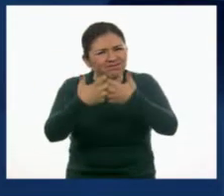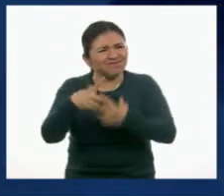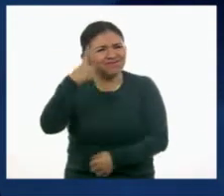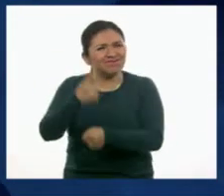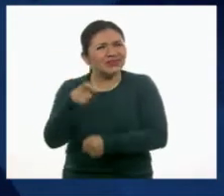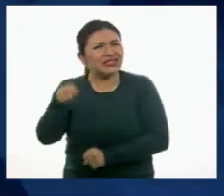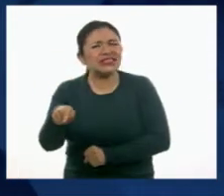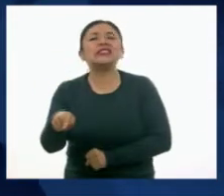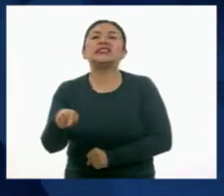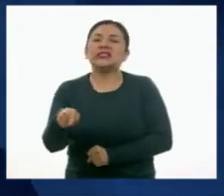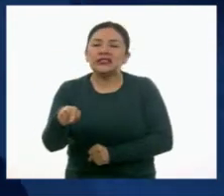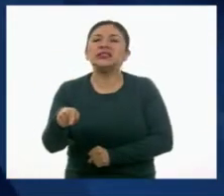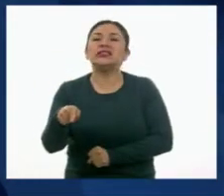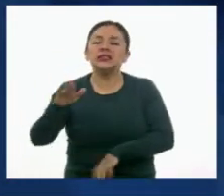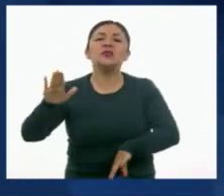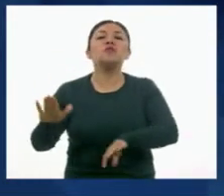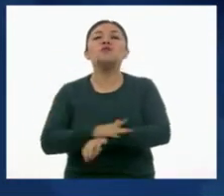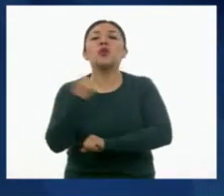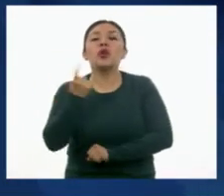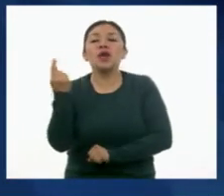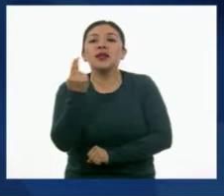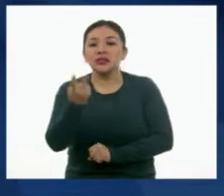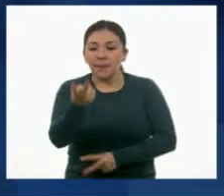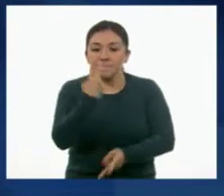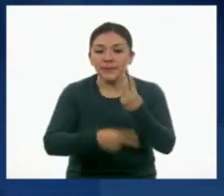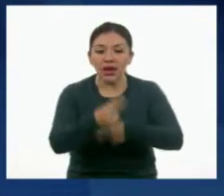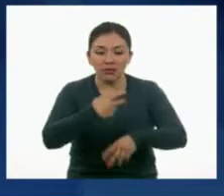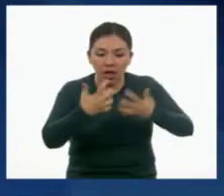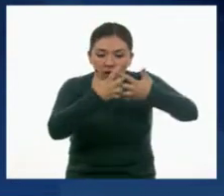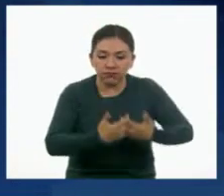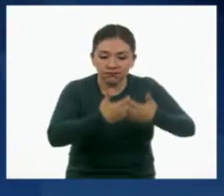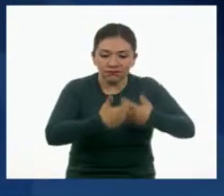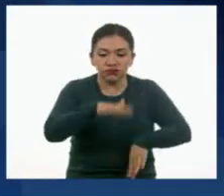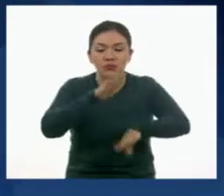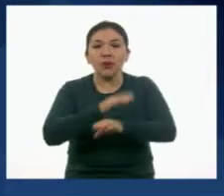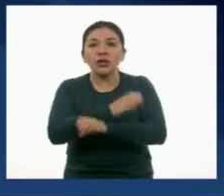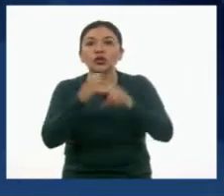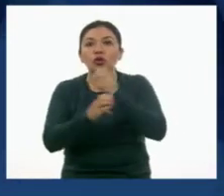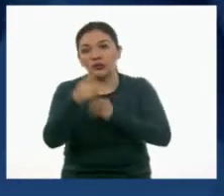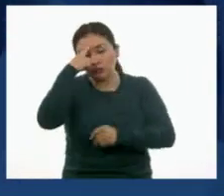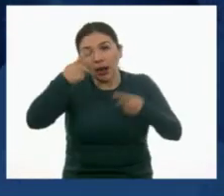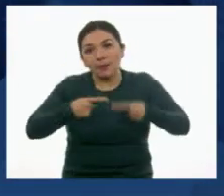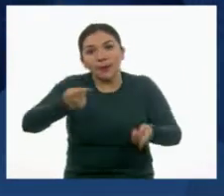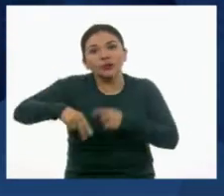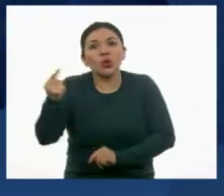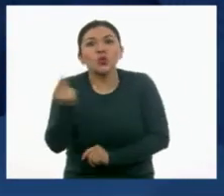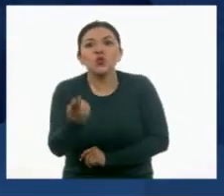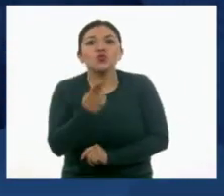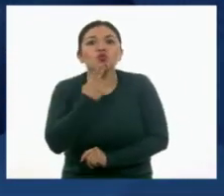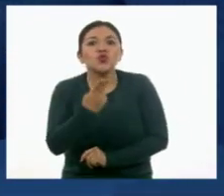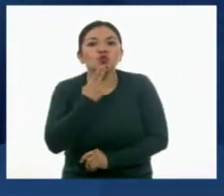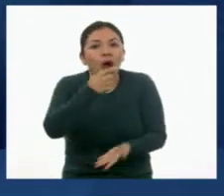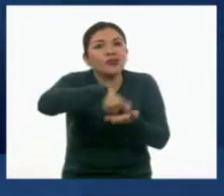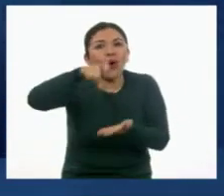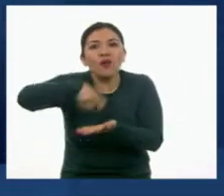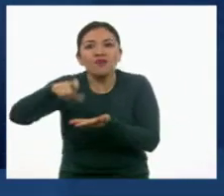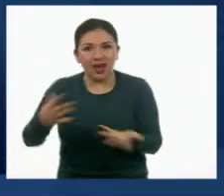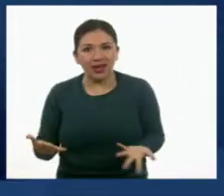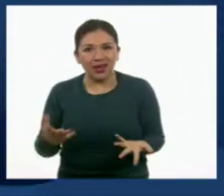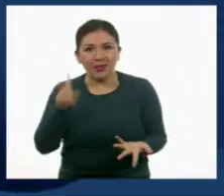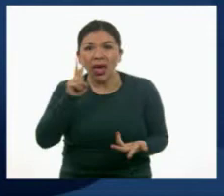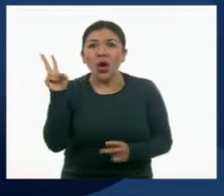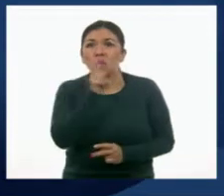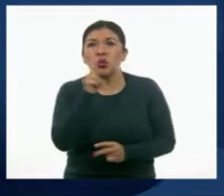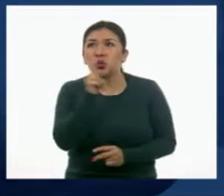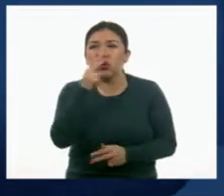que está dando respuesta pues a la producción de bienes y que va a causar contaminación en el aire, pero vimos también que no solamente